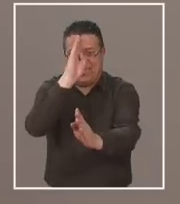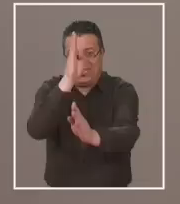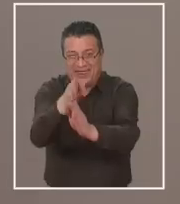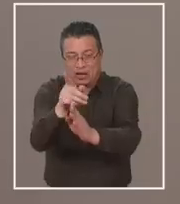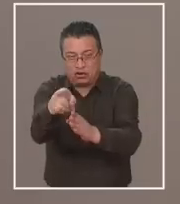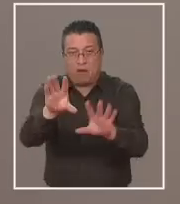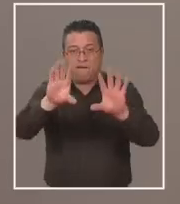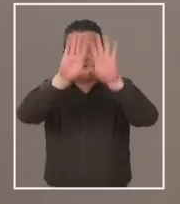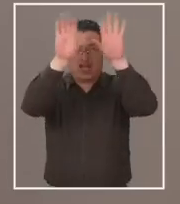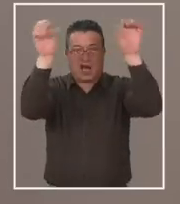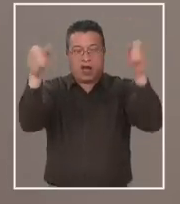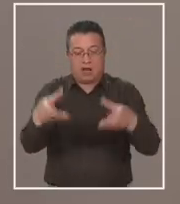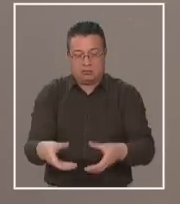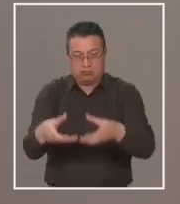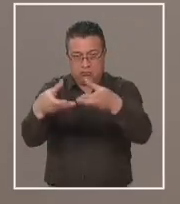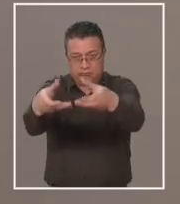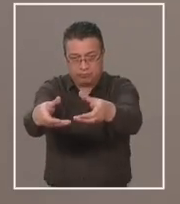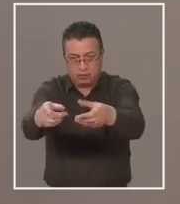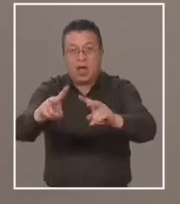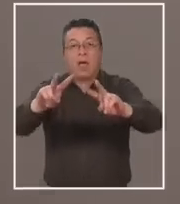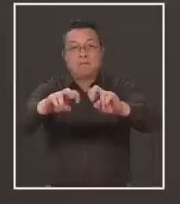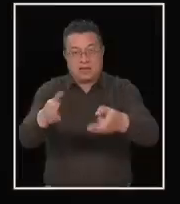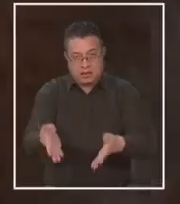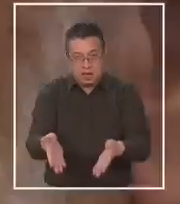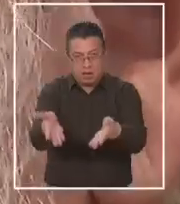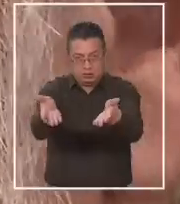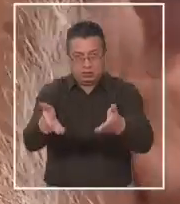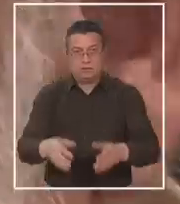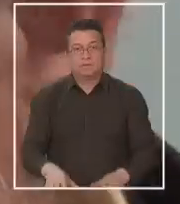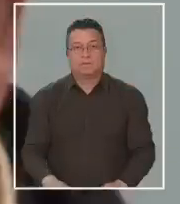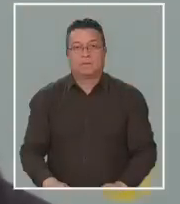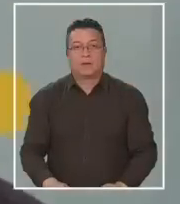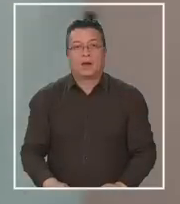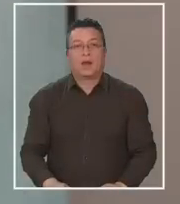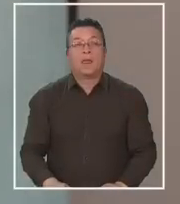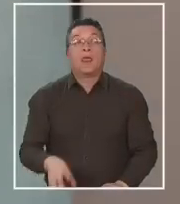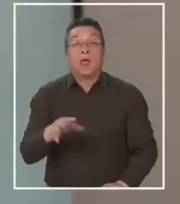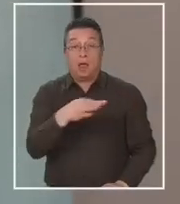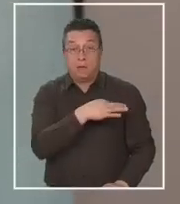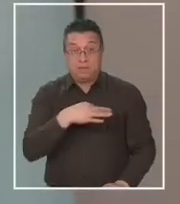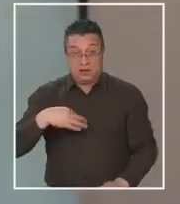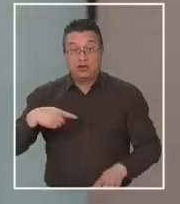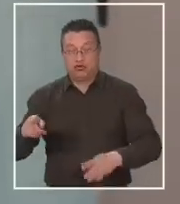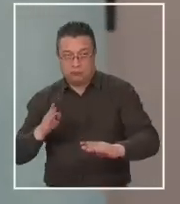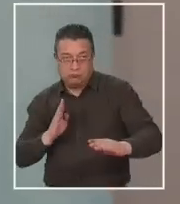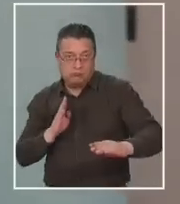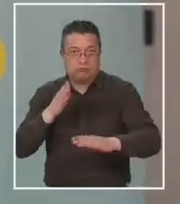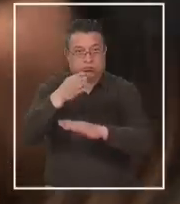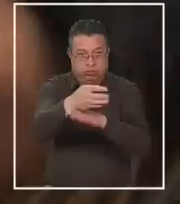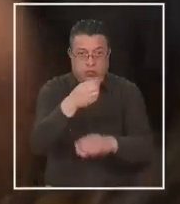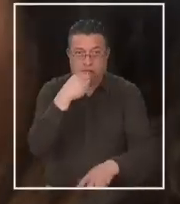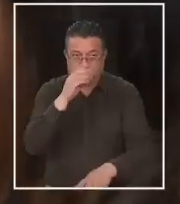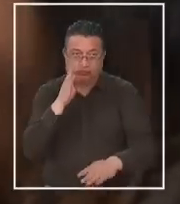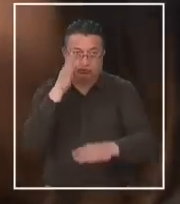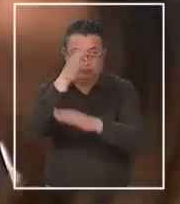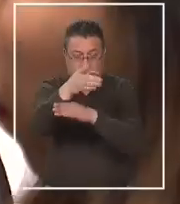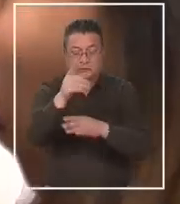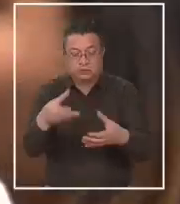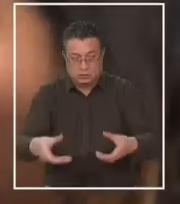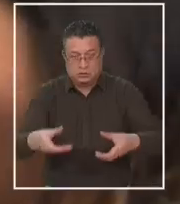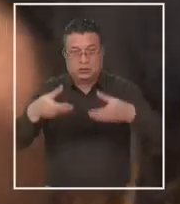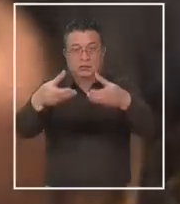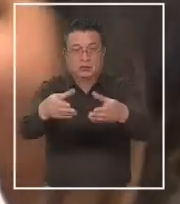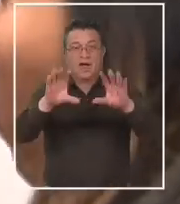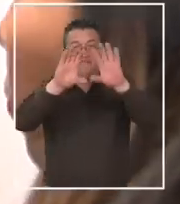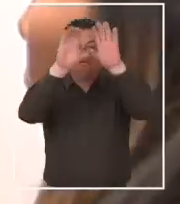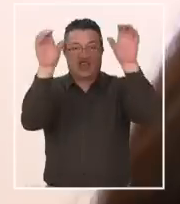directamente a la Fiscalía para la correspondiente investigación. Será el mismo ministro el que viajará en las próximas horas a entregar estos antecedentes